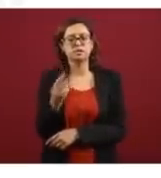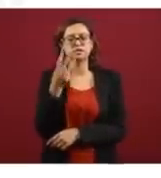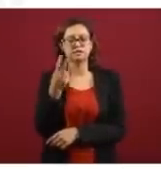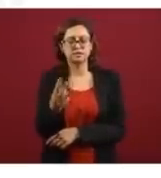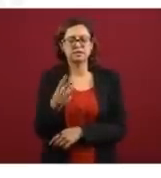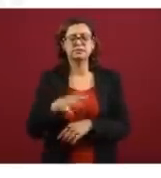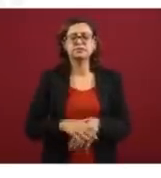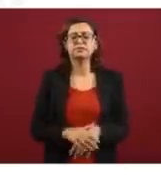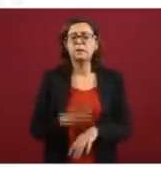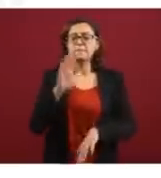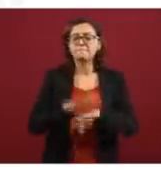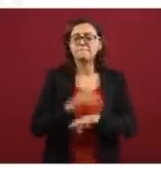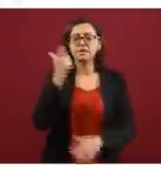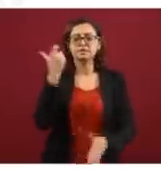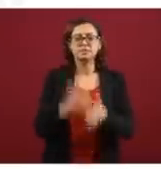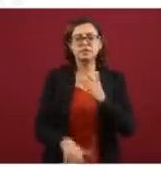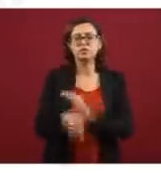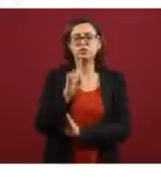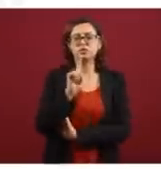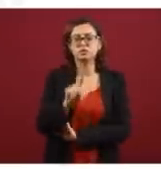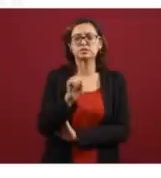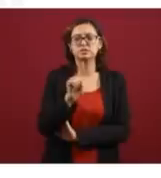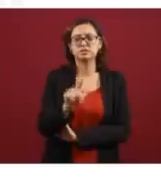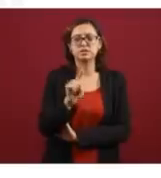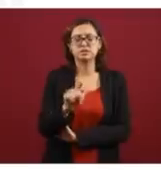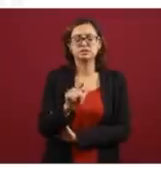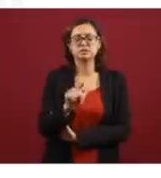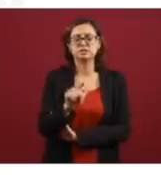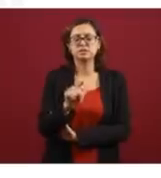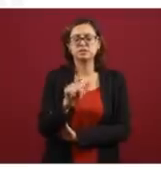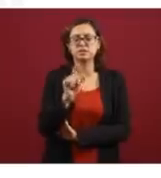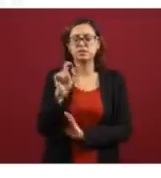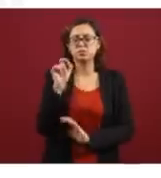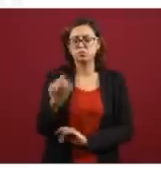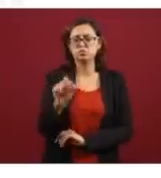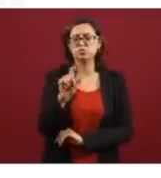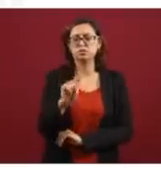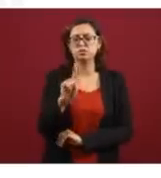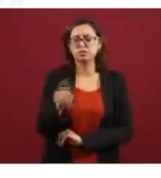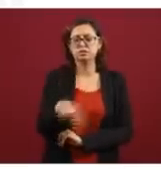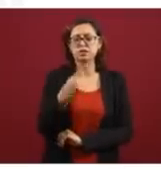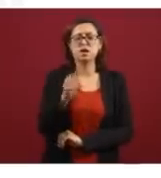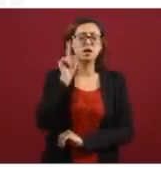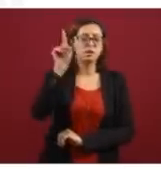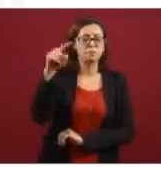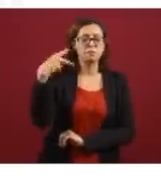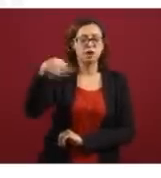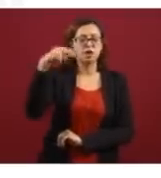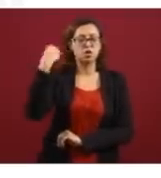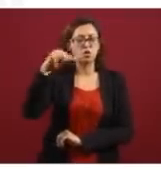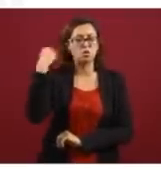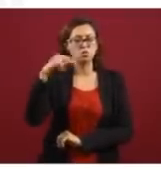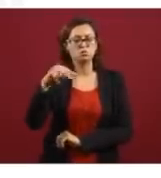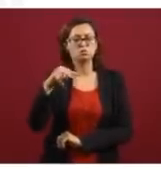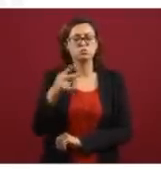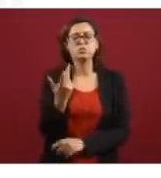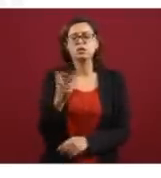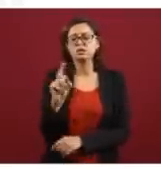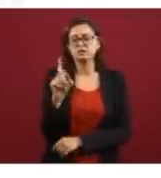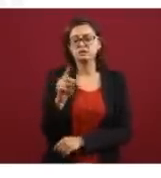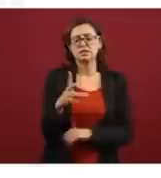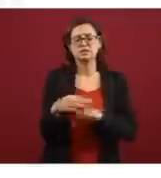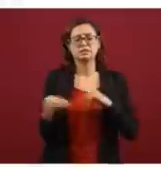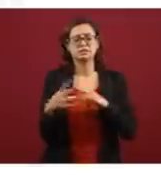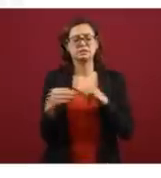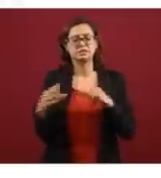más económico a 17.71 por litro en Tatahuicapam, Veracruz, con un margen de 30 centavos